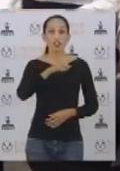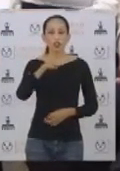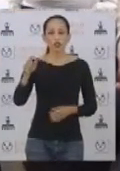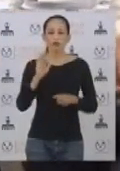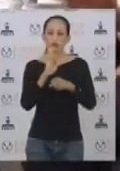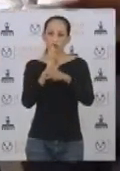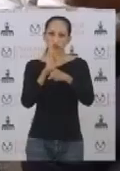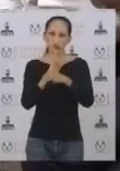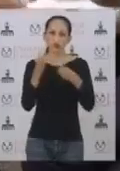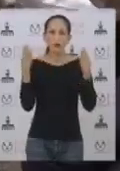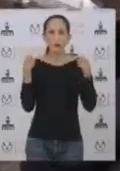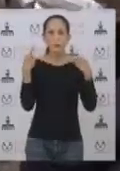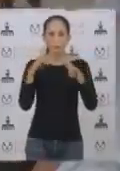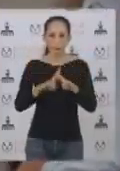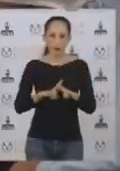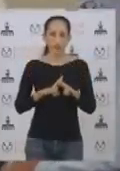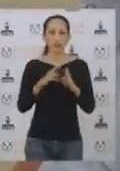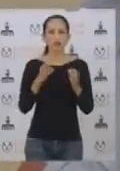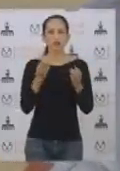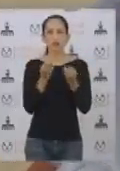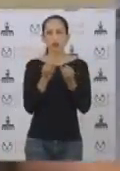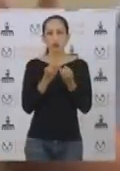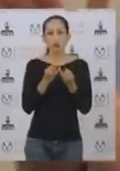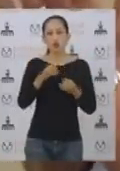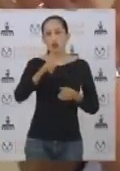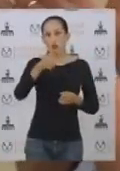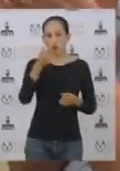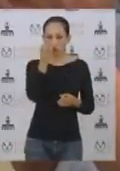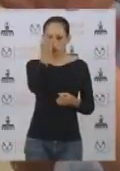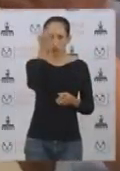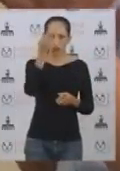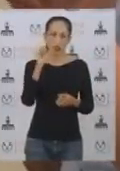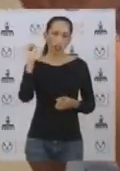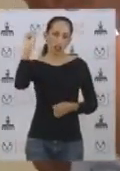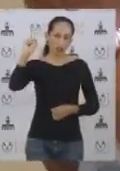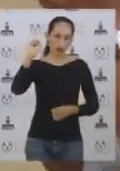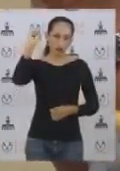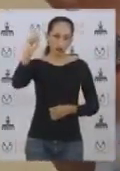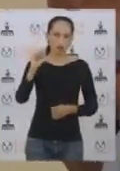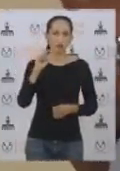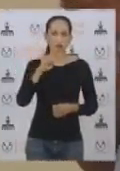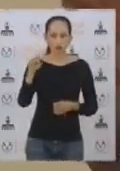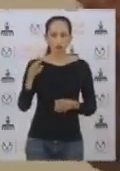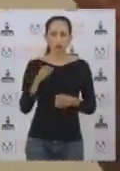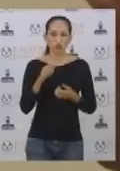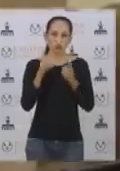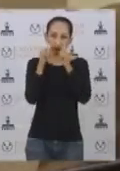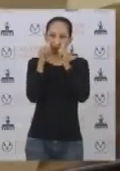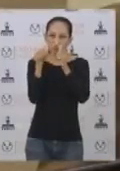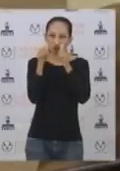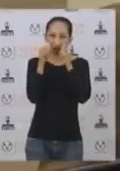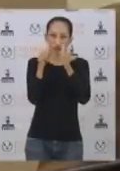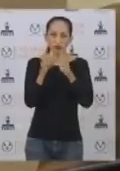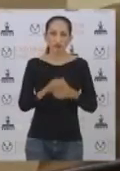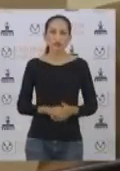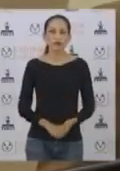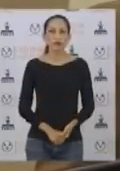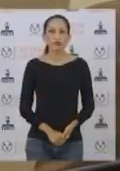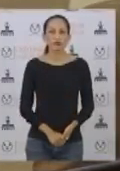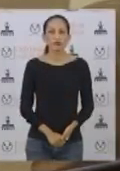mayores oportunidades a los profesores, atendiendo también las iniciativas y propuestas del Sindicato del Personal Académico. Qué